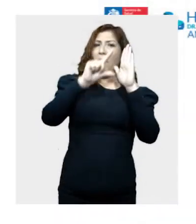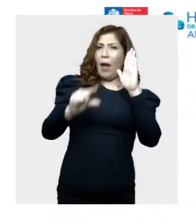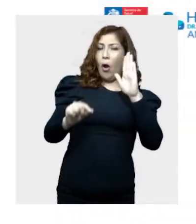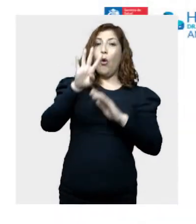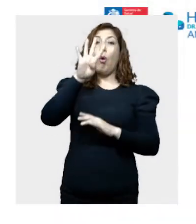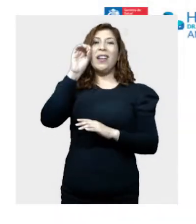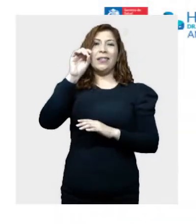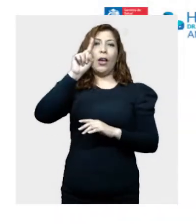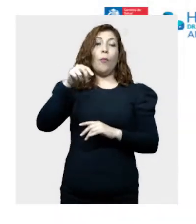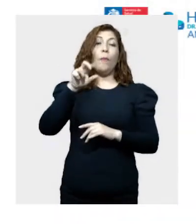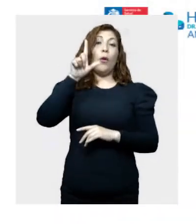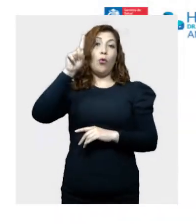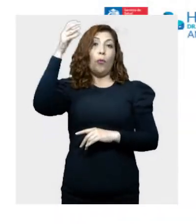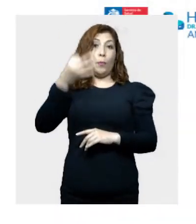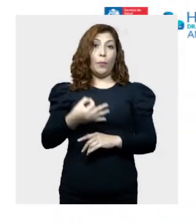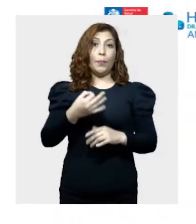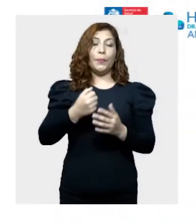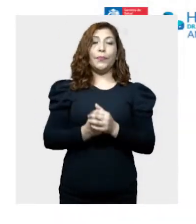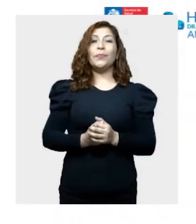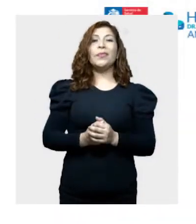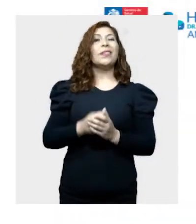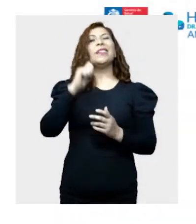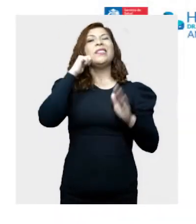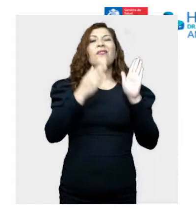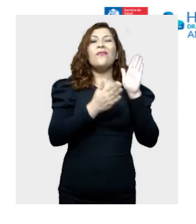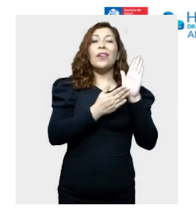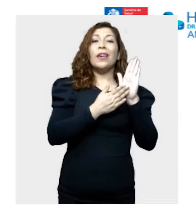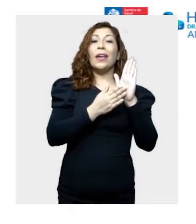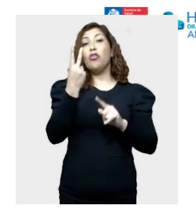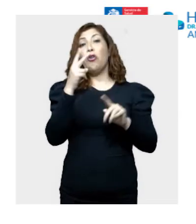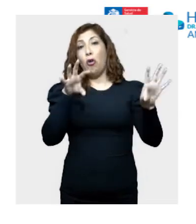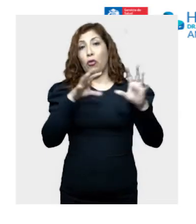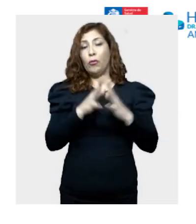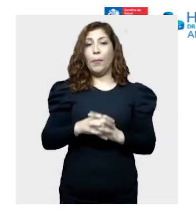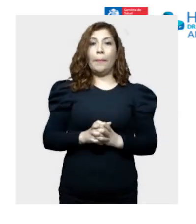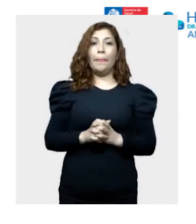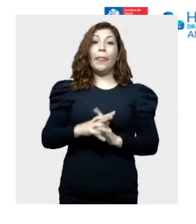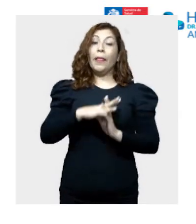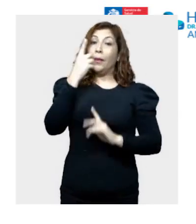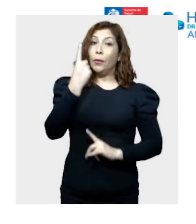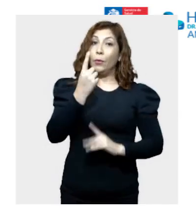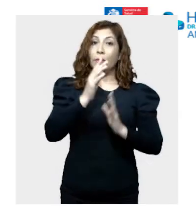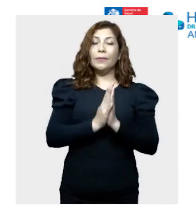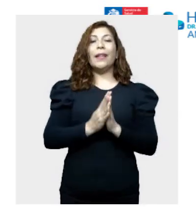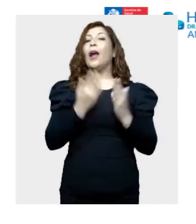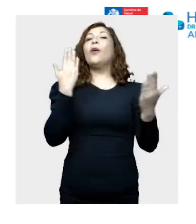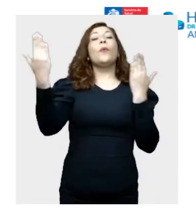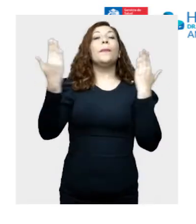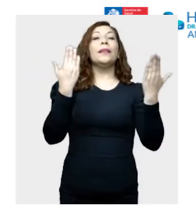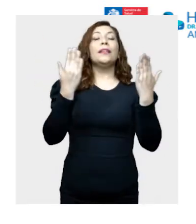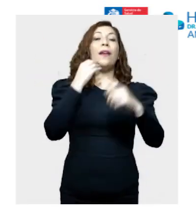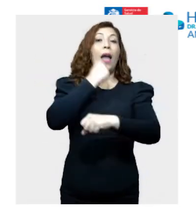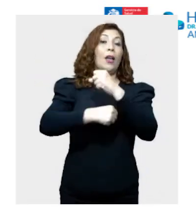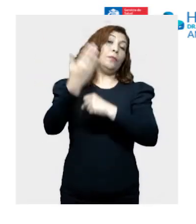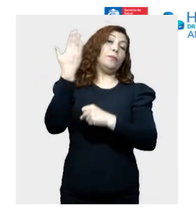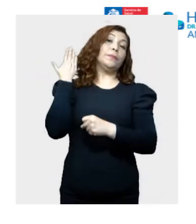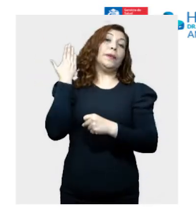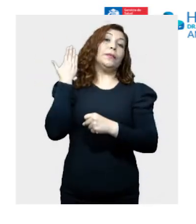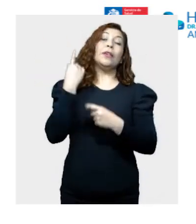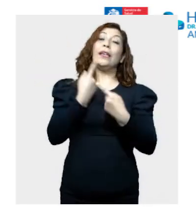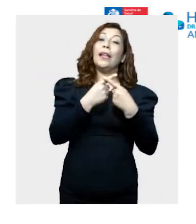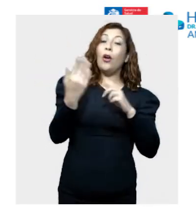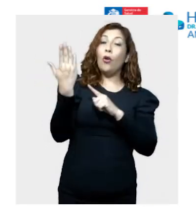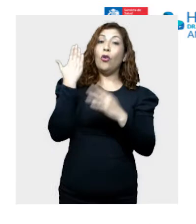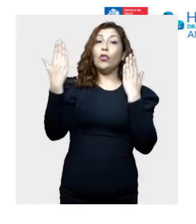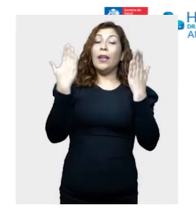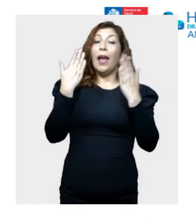del 40,1%. Este indicador tiene dos lecturas. Una es la comparativa con el año anterior y la otra